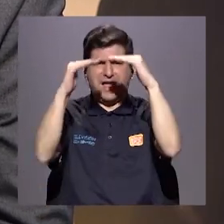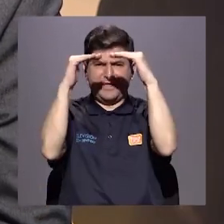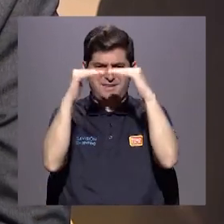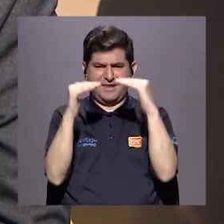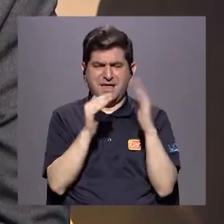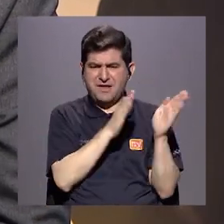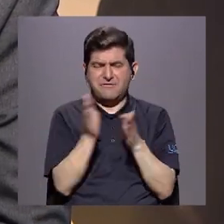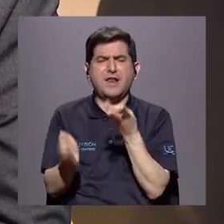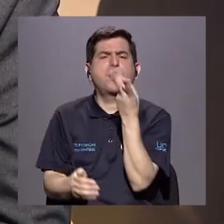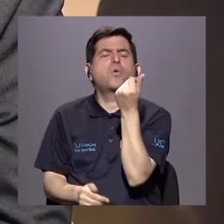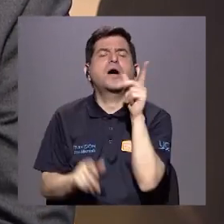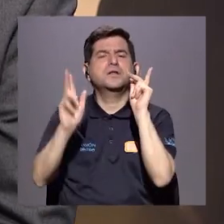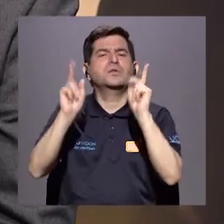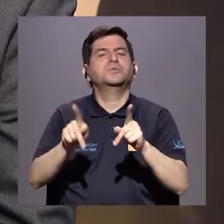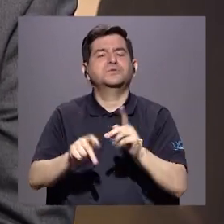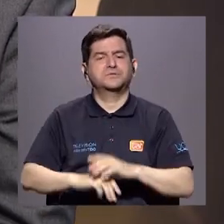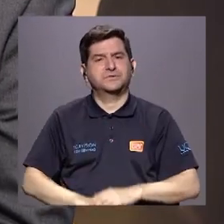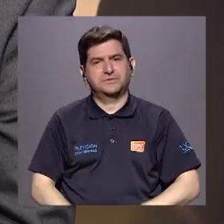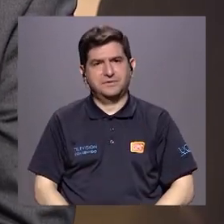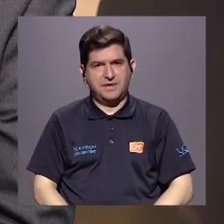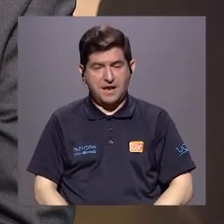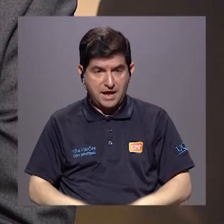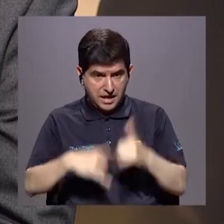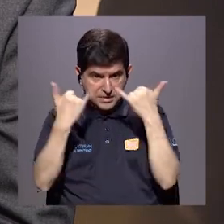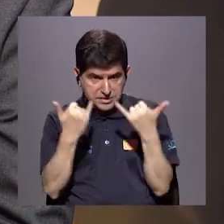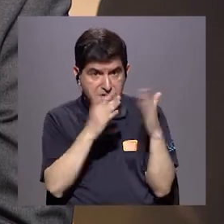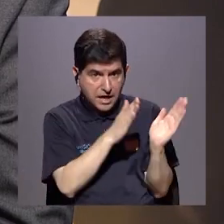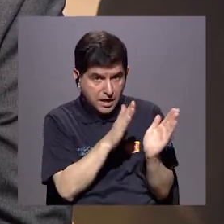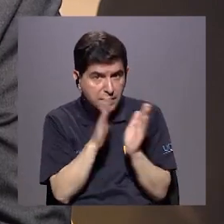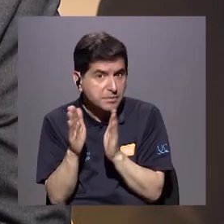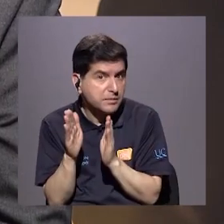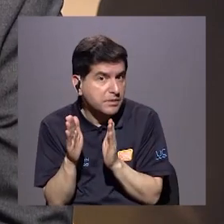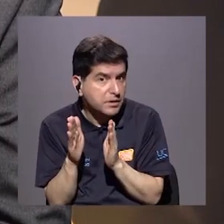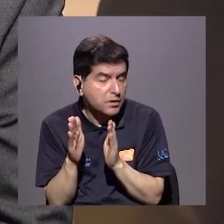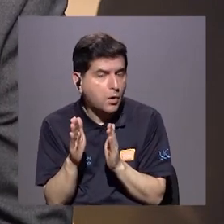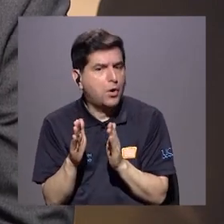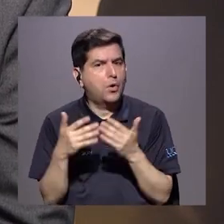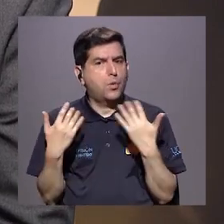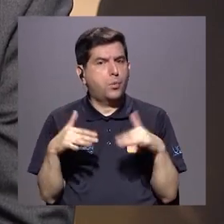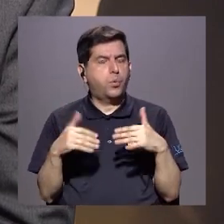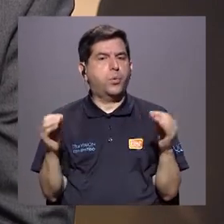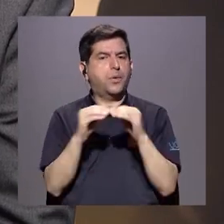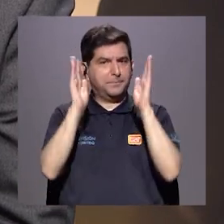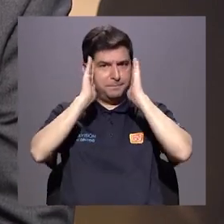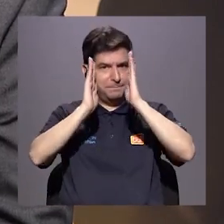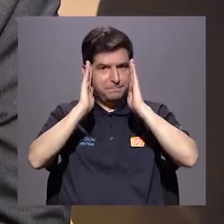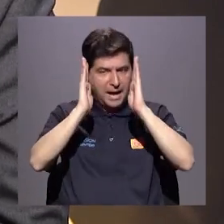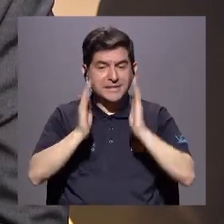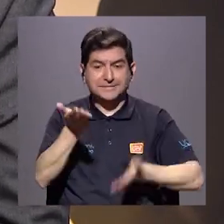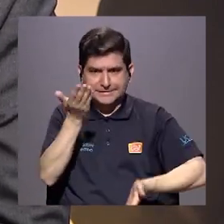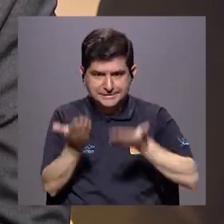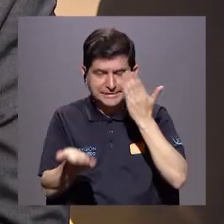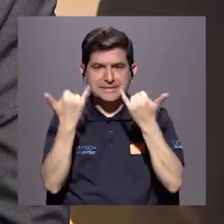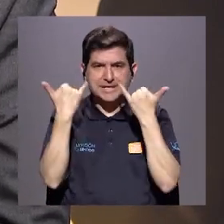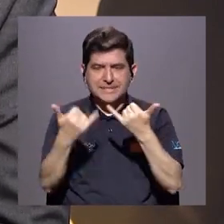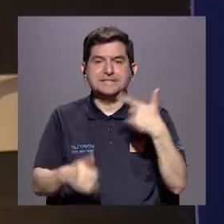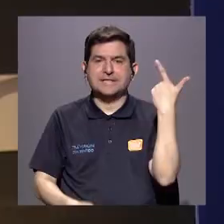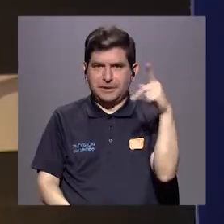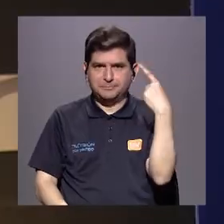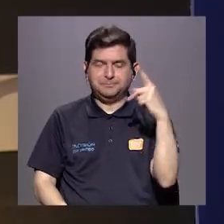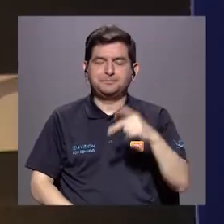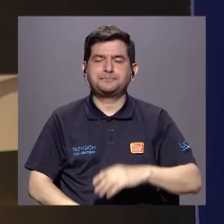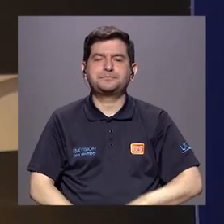han llegado a la persona porque si ha llegado a niveles de planificación hay que prestarle más atención porque probablemente haya más riesgo